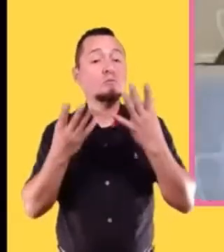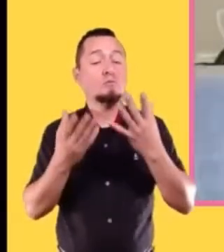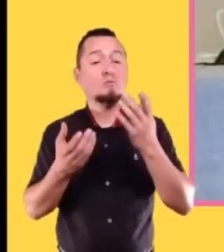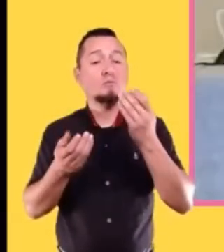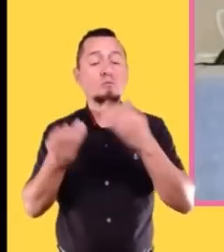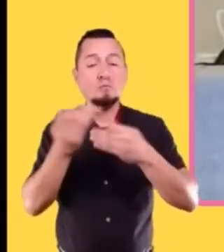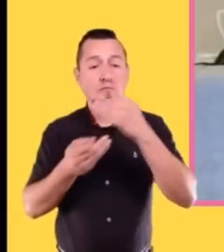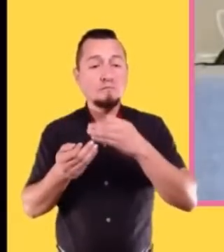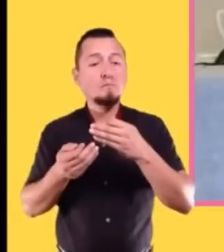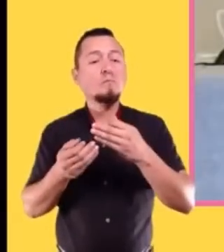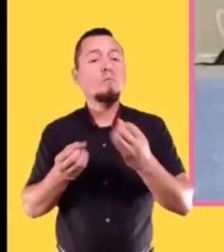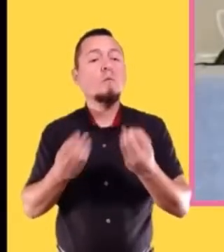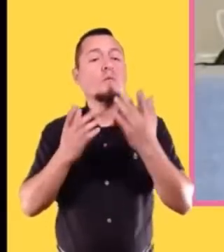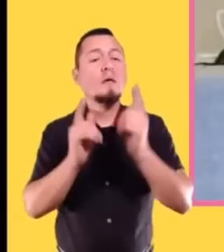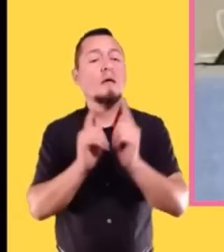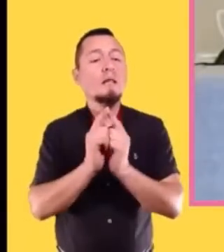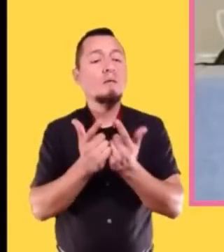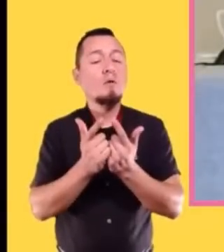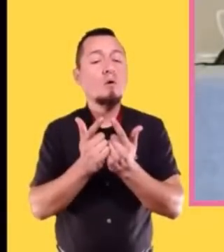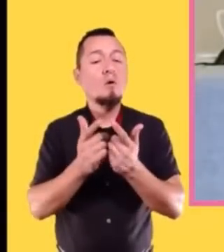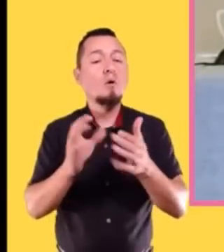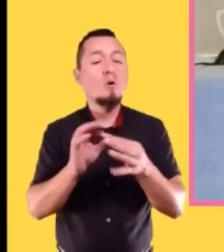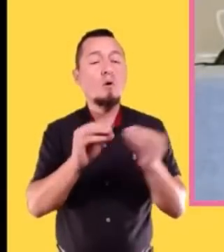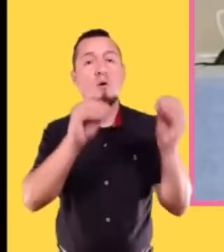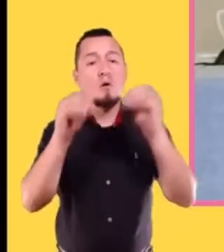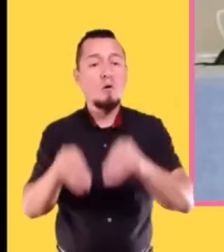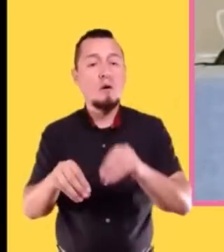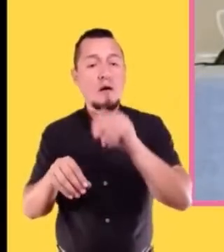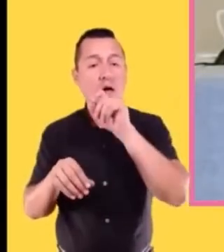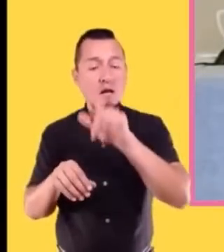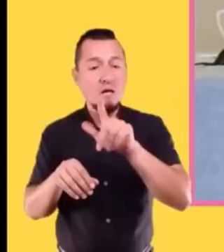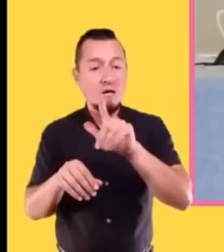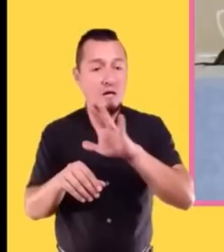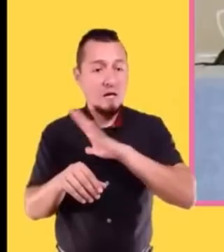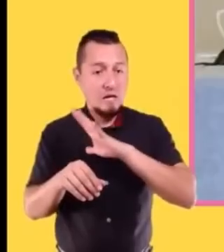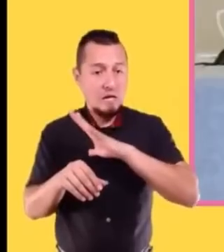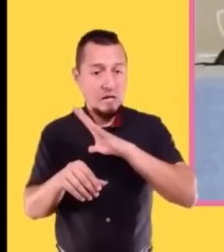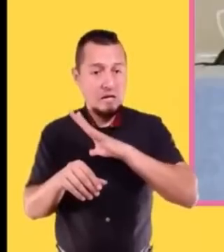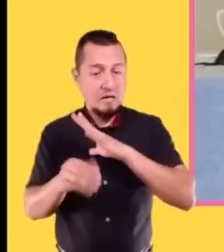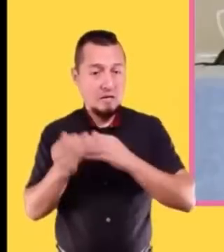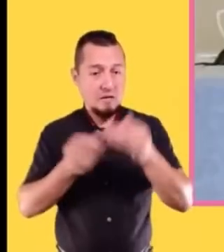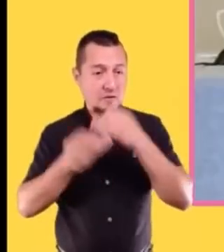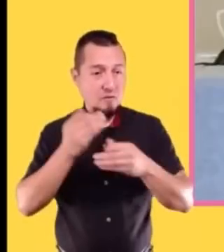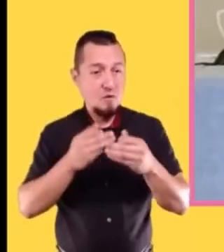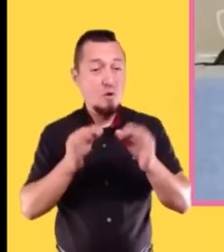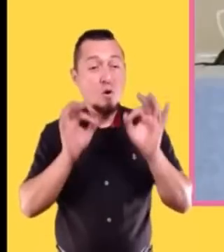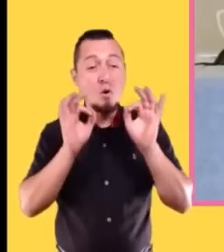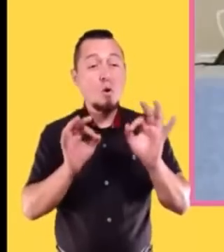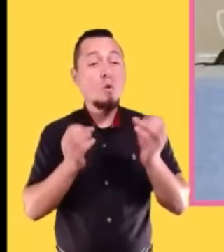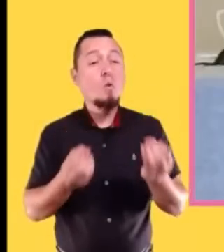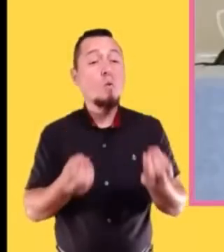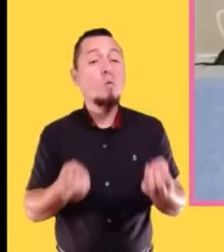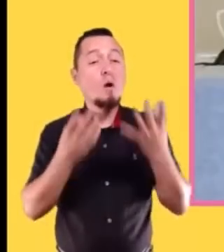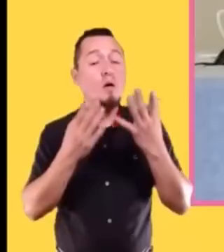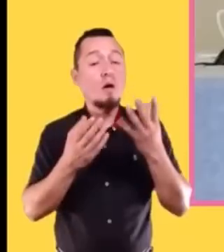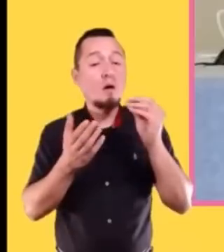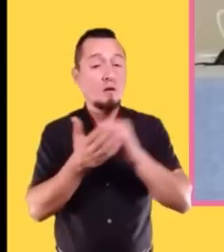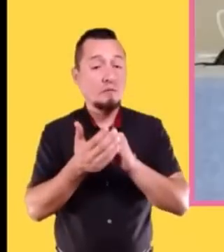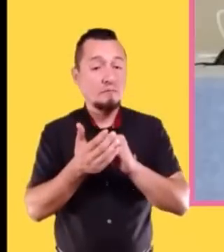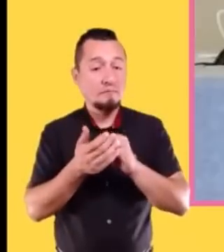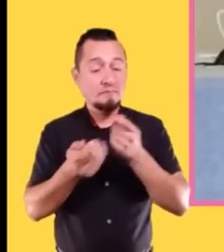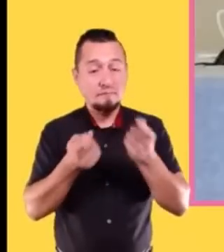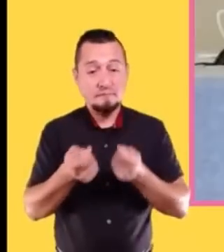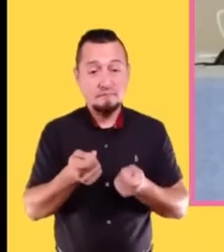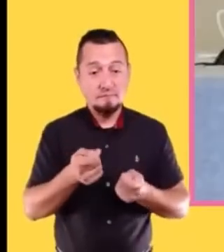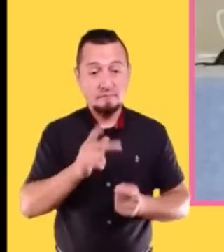cuántos libros tendrían que llegar a Jalisco, si tienen el número exacto, y cuántos han llegado en cifras. Mira, te lo